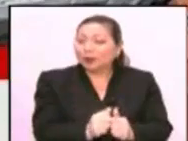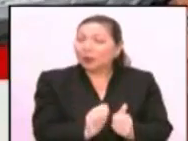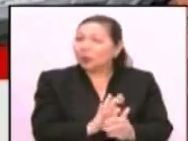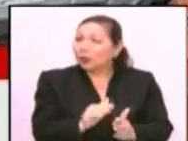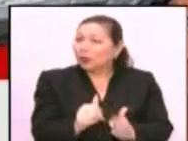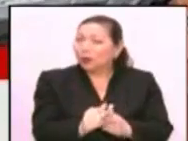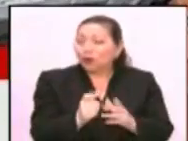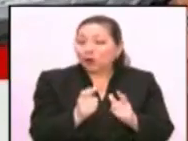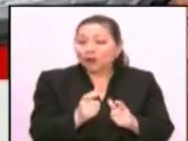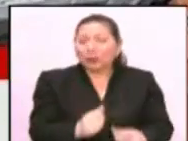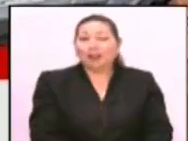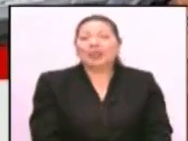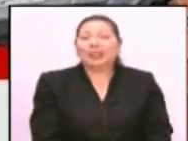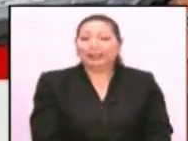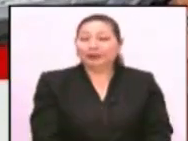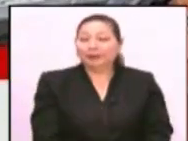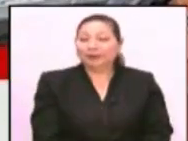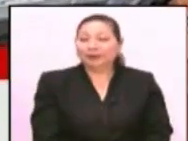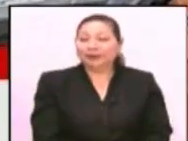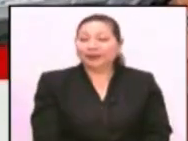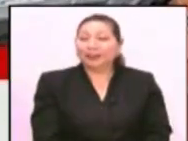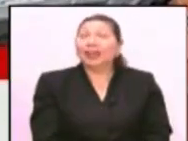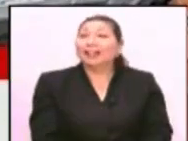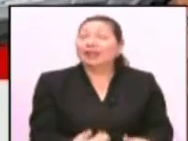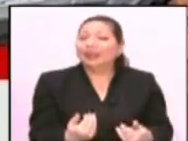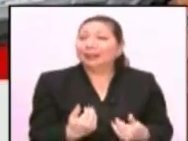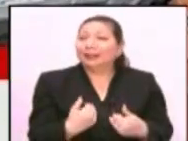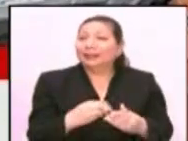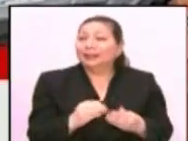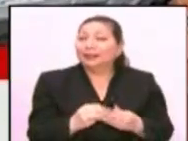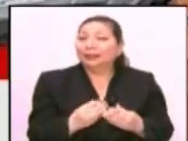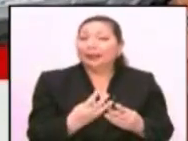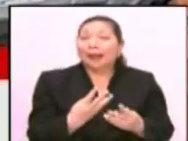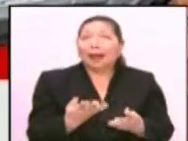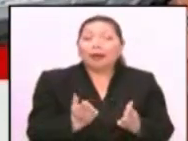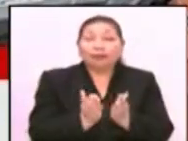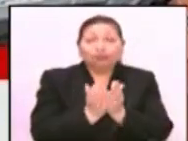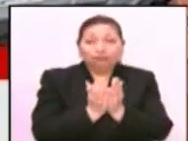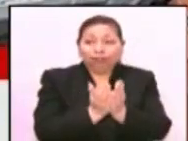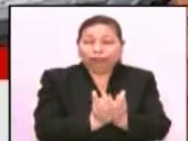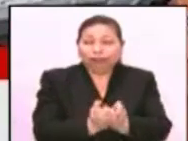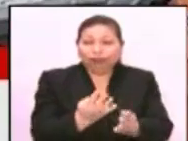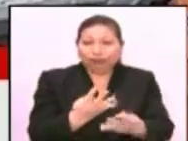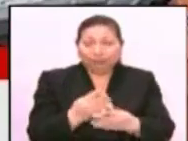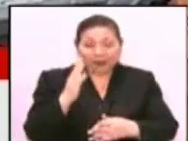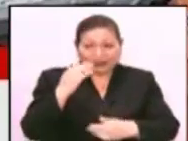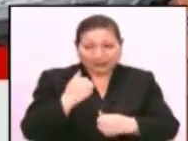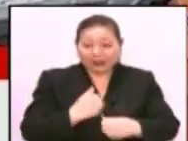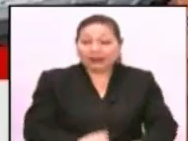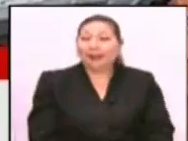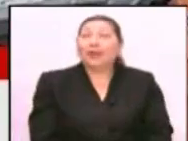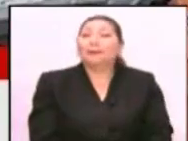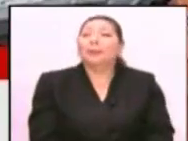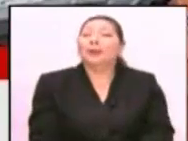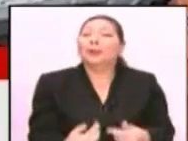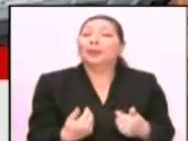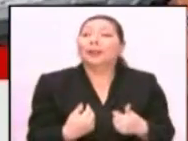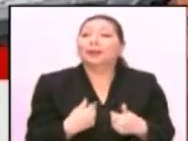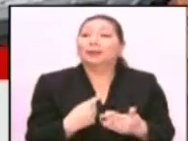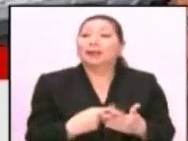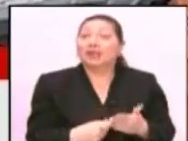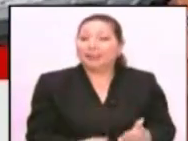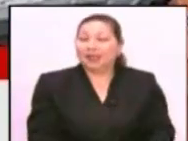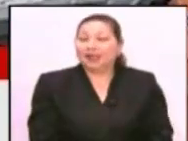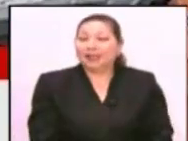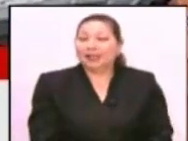control interno y todo lo que significa nuestra metodología. Tenemos uno a cargo de la Marina de Guerra de Perú, la base naval que ustedes conocen, y tenemos uno que está a